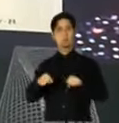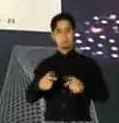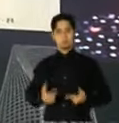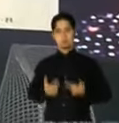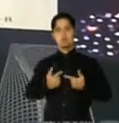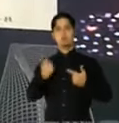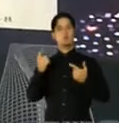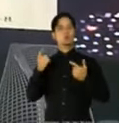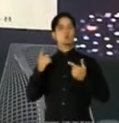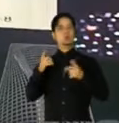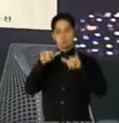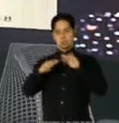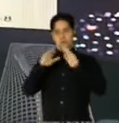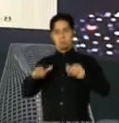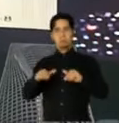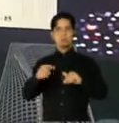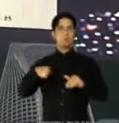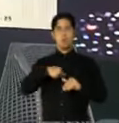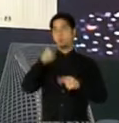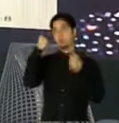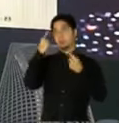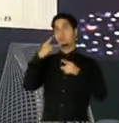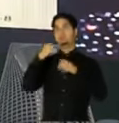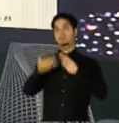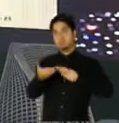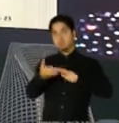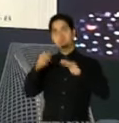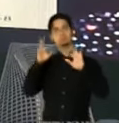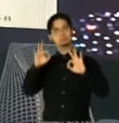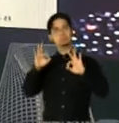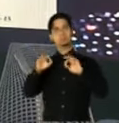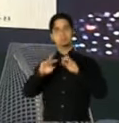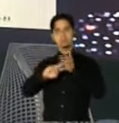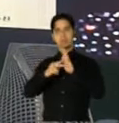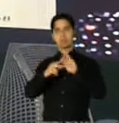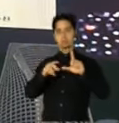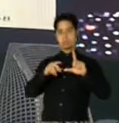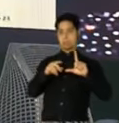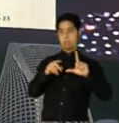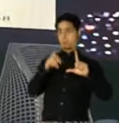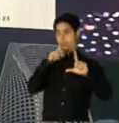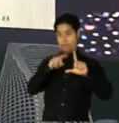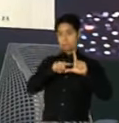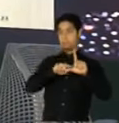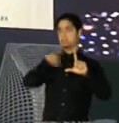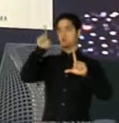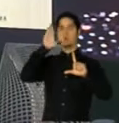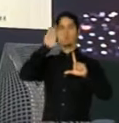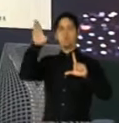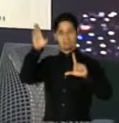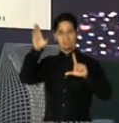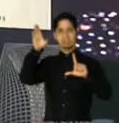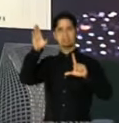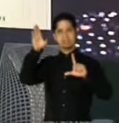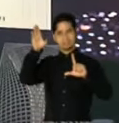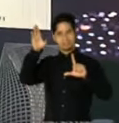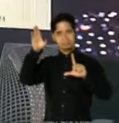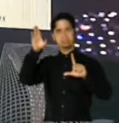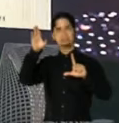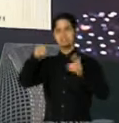cuarentena que estamos creyendo que está funcionando, esta curva va a empezar a subir de nuevo. De hecho, cuando termine